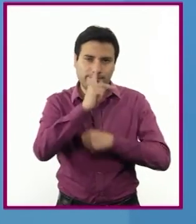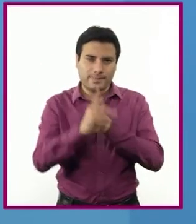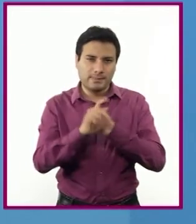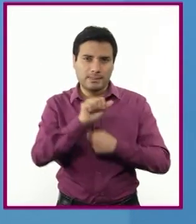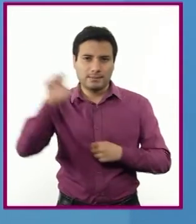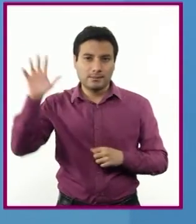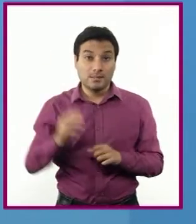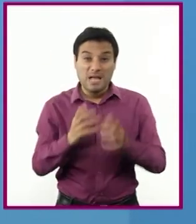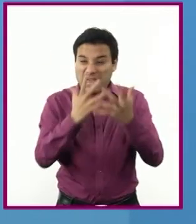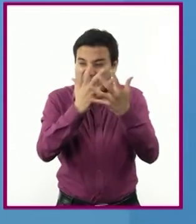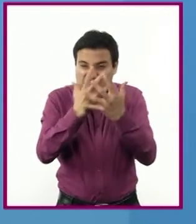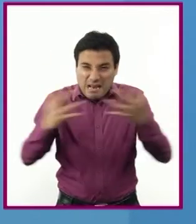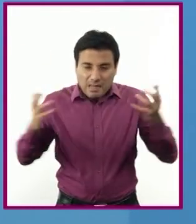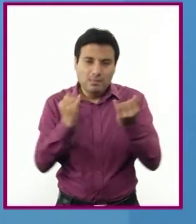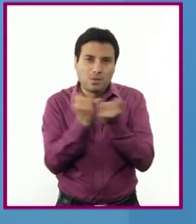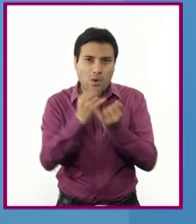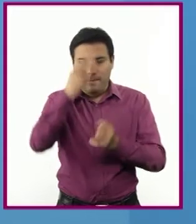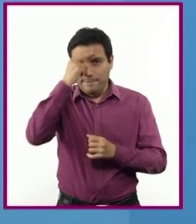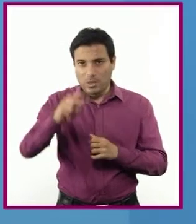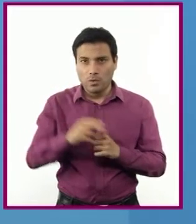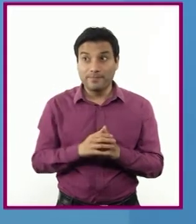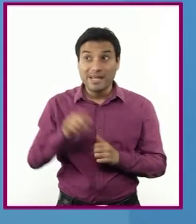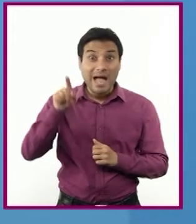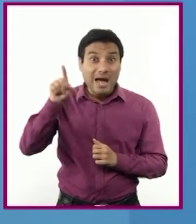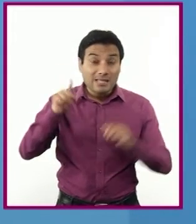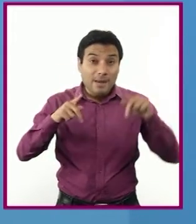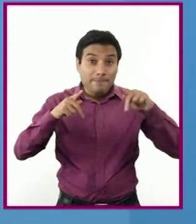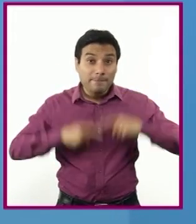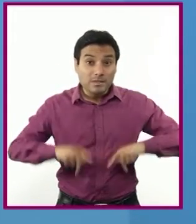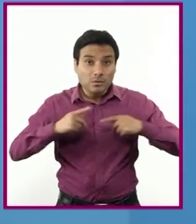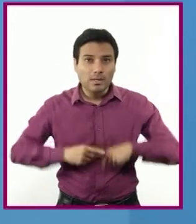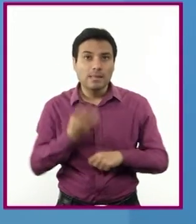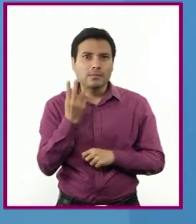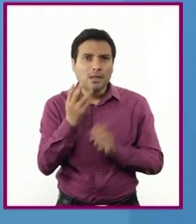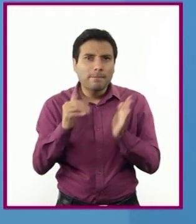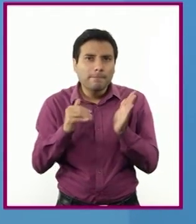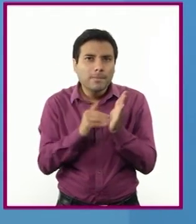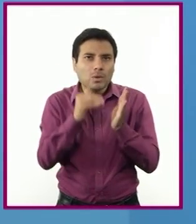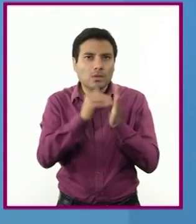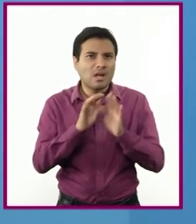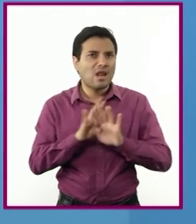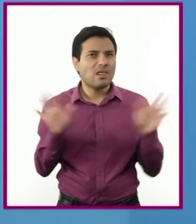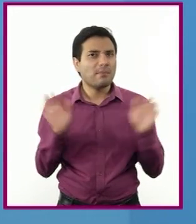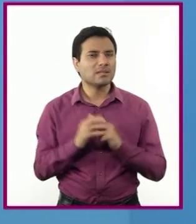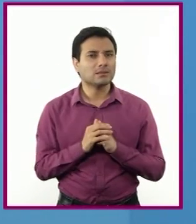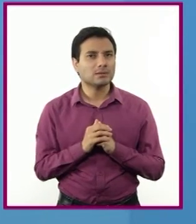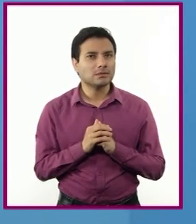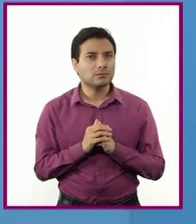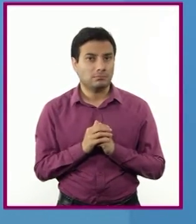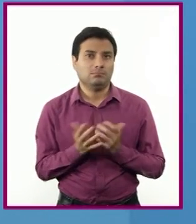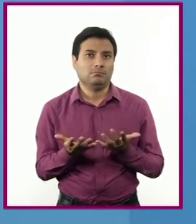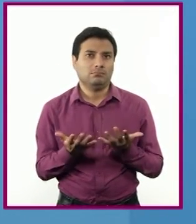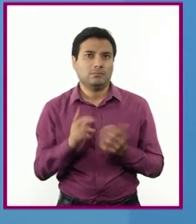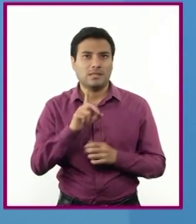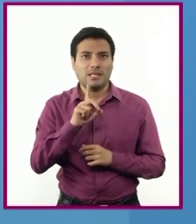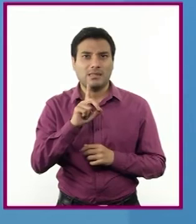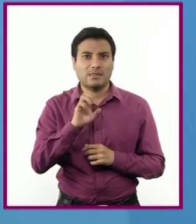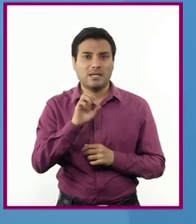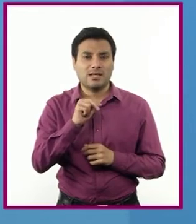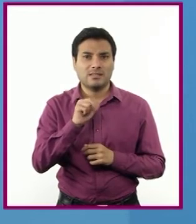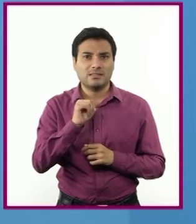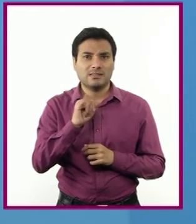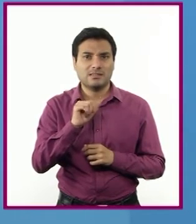tan extenso como México, pero ahí solo viven 3 millones de habitantes, por lo que su densidad de población es muy